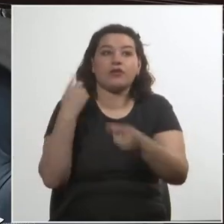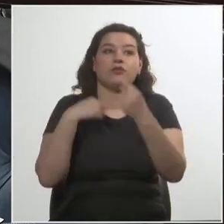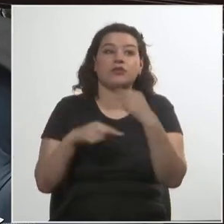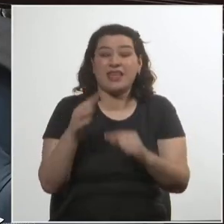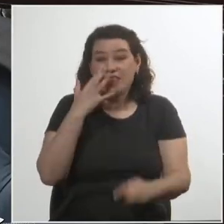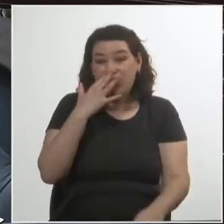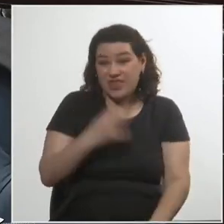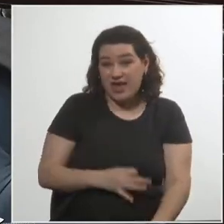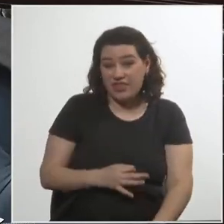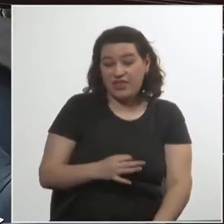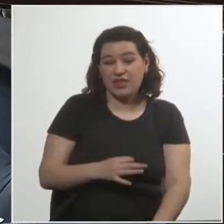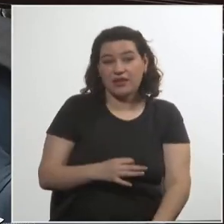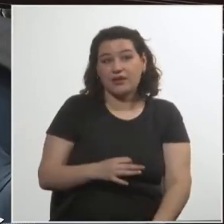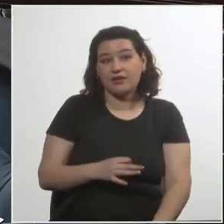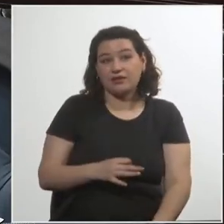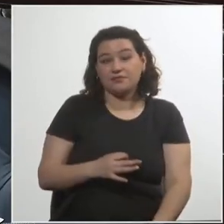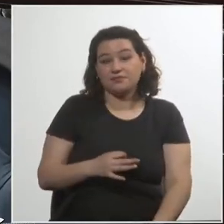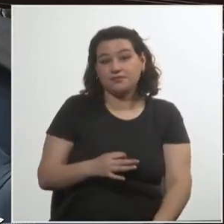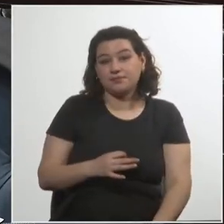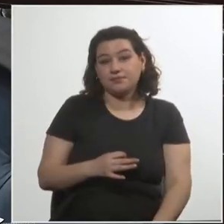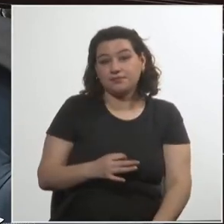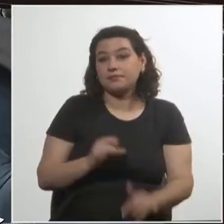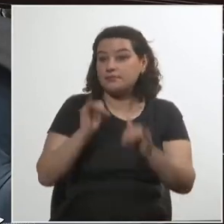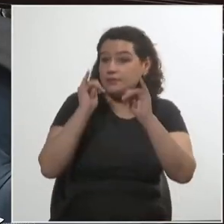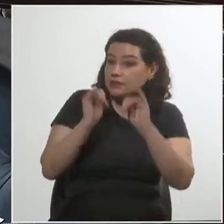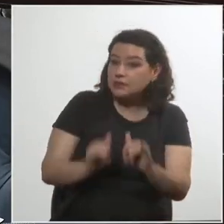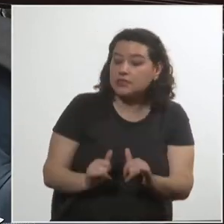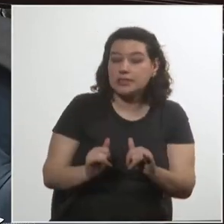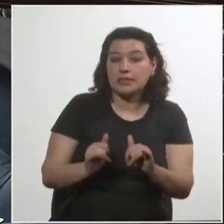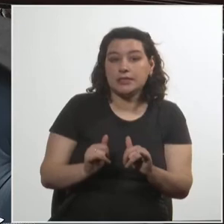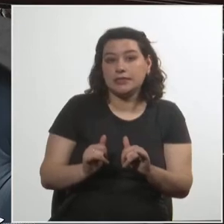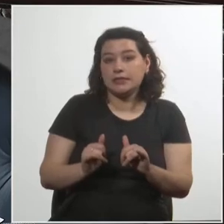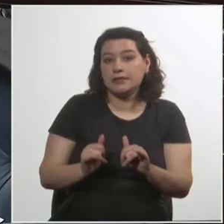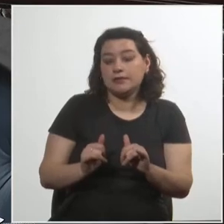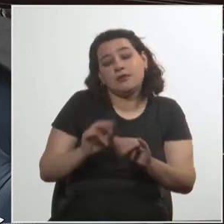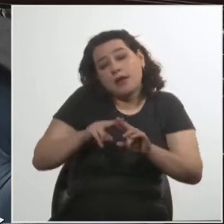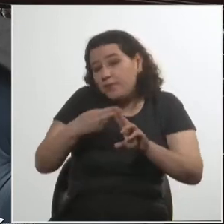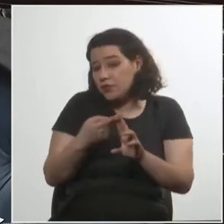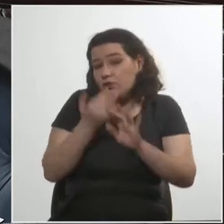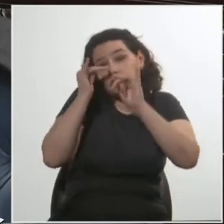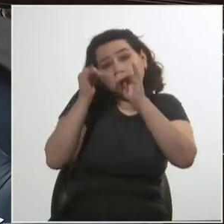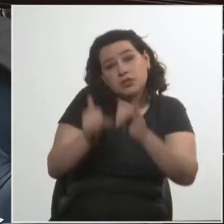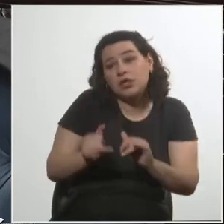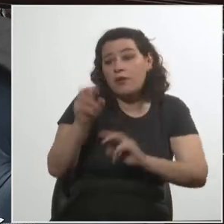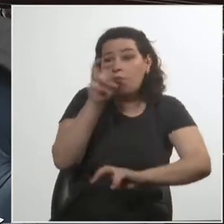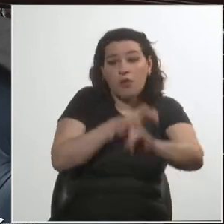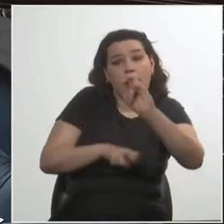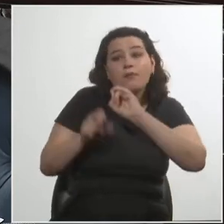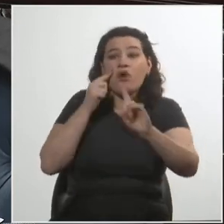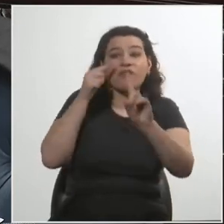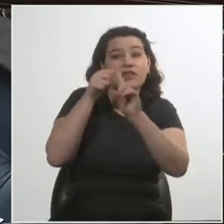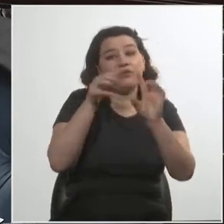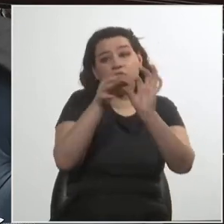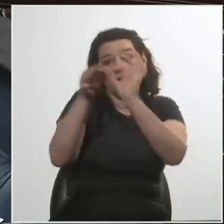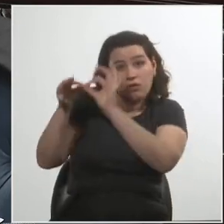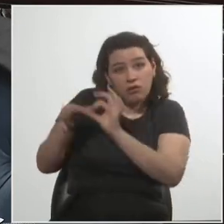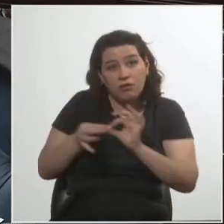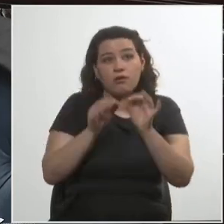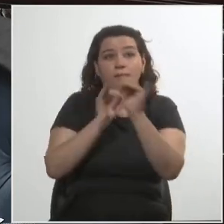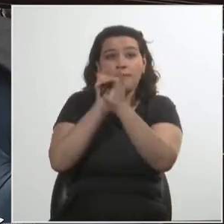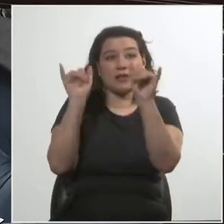francamente si realmente este repito si realmente buscamos este objetivo